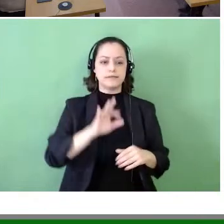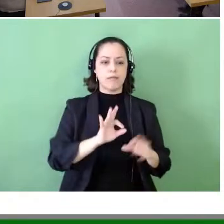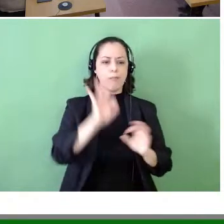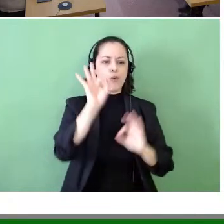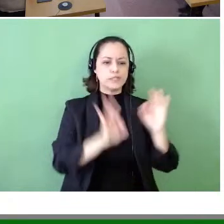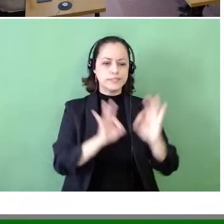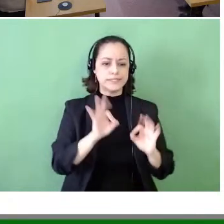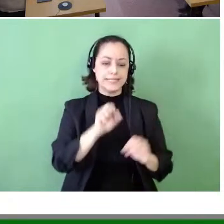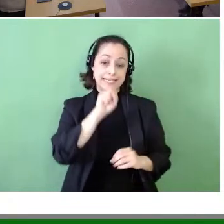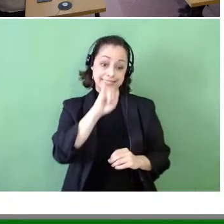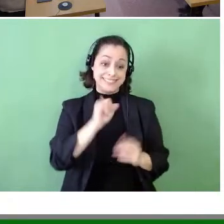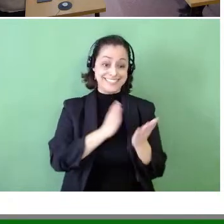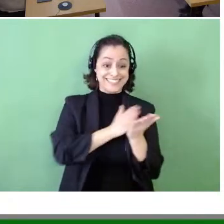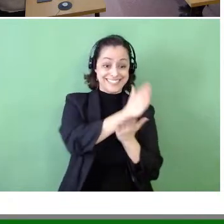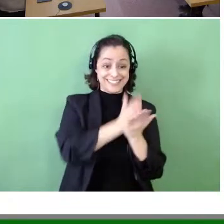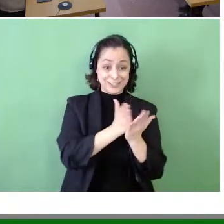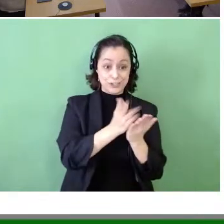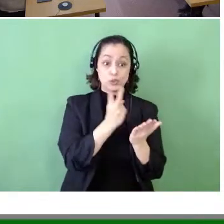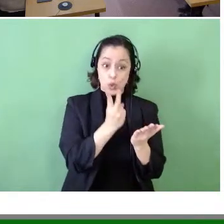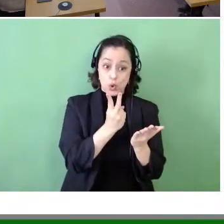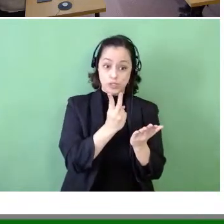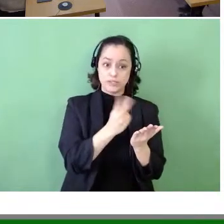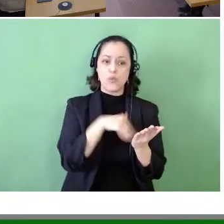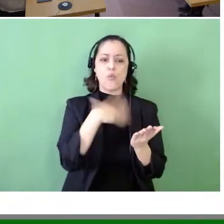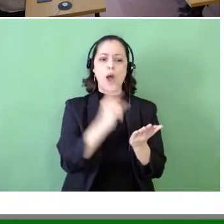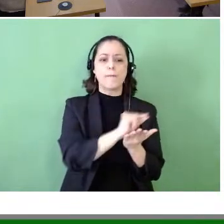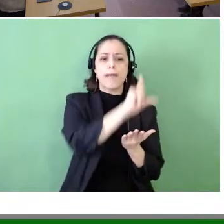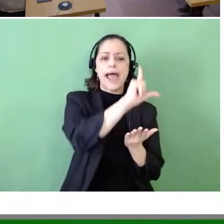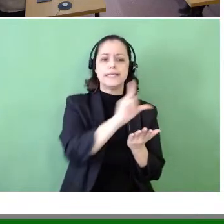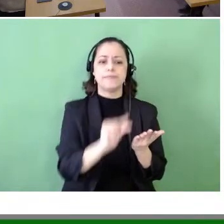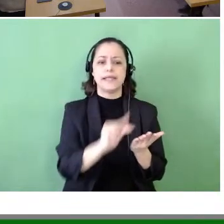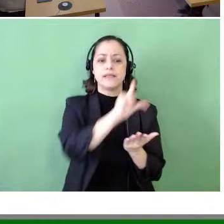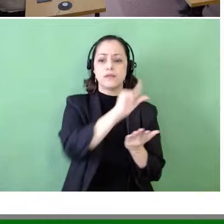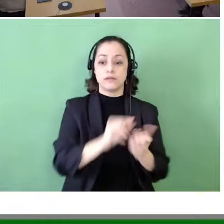¿cuál trabajan más? Y tenemos aquí que